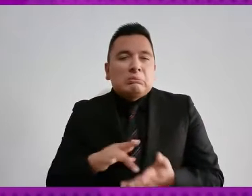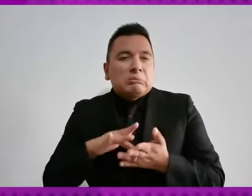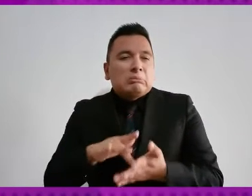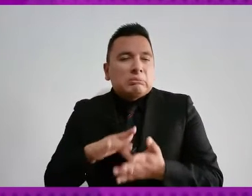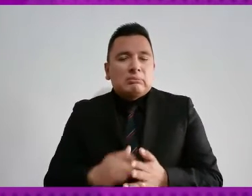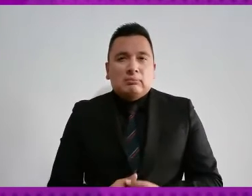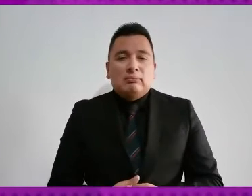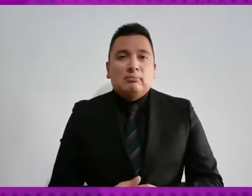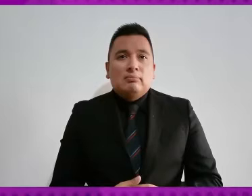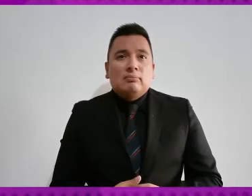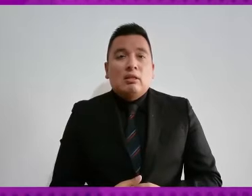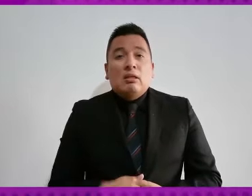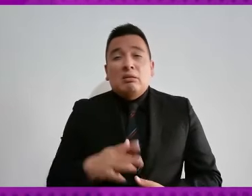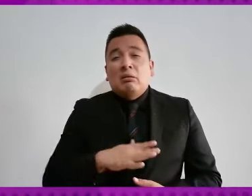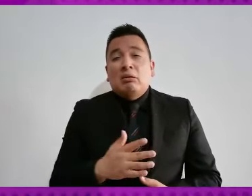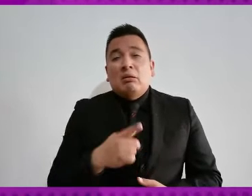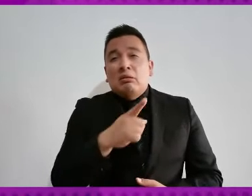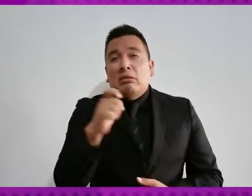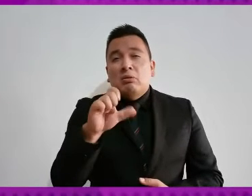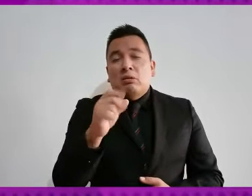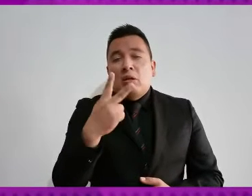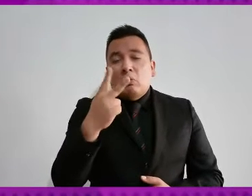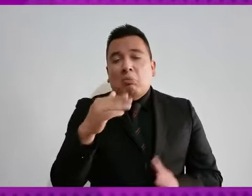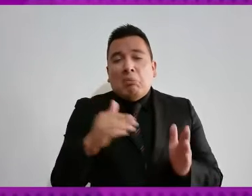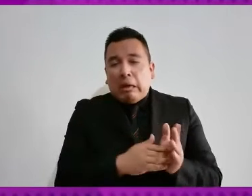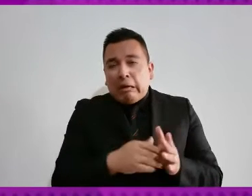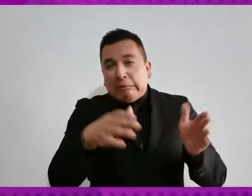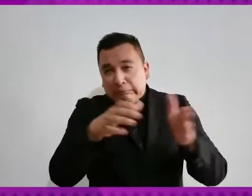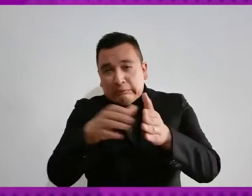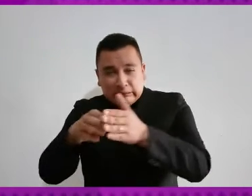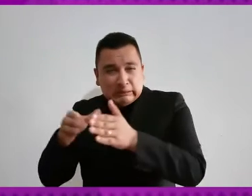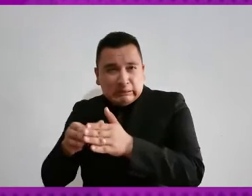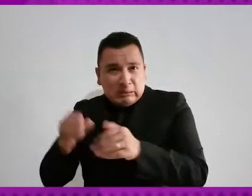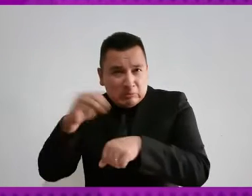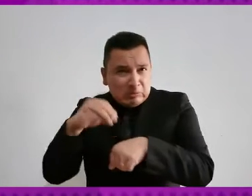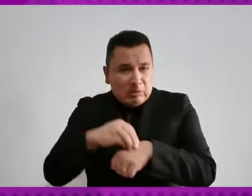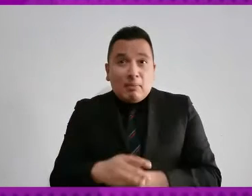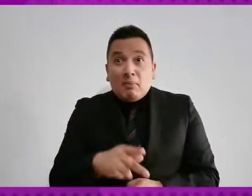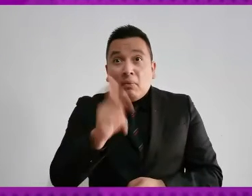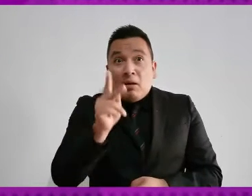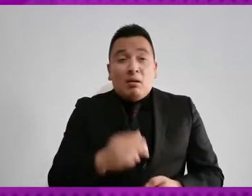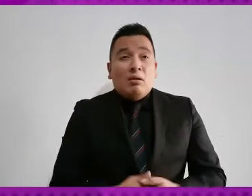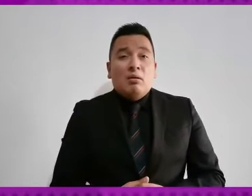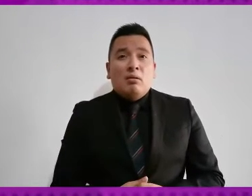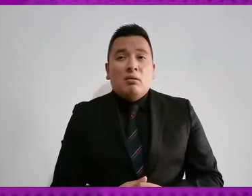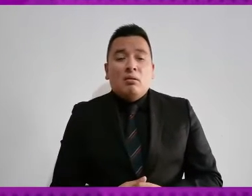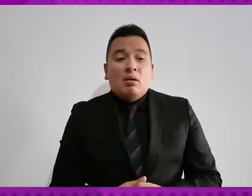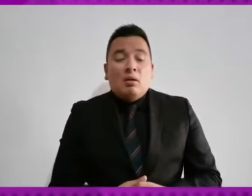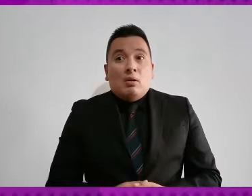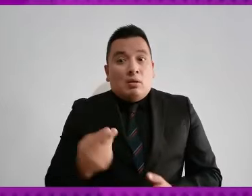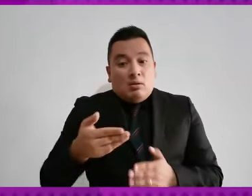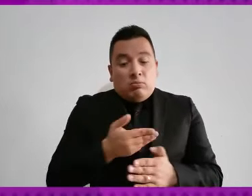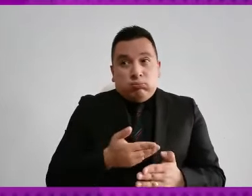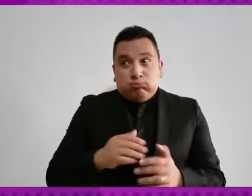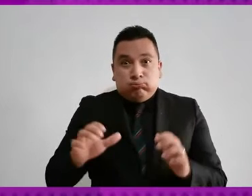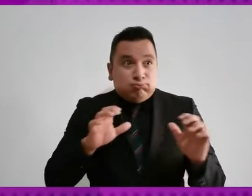electoral, esta jornada electoral, más de 162,000 casillas instaladas. Se dice fácil, sin embargo, con todas las medidas